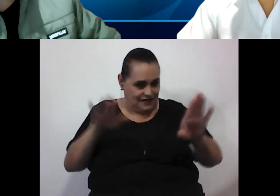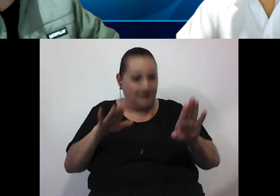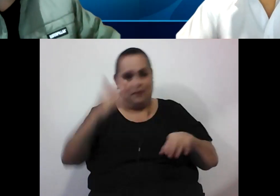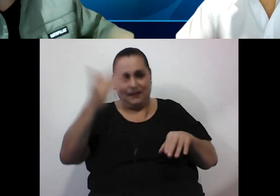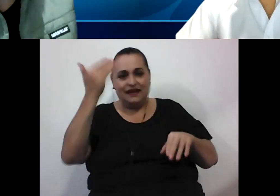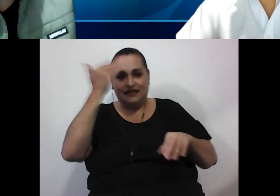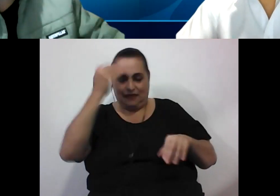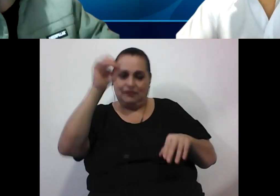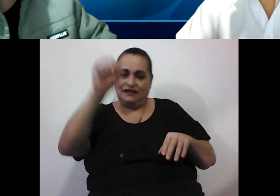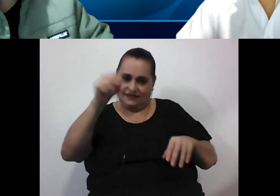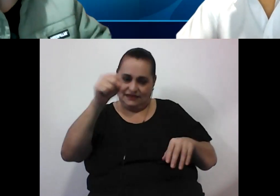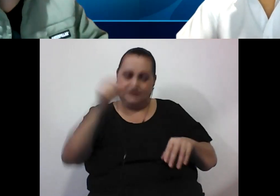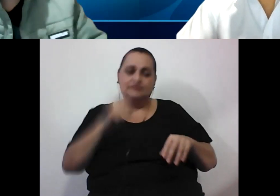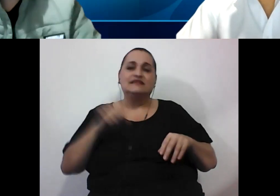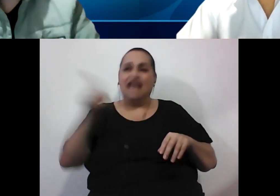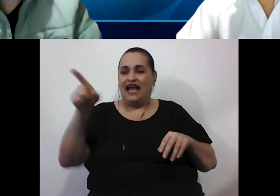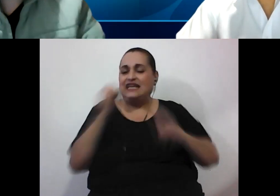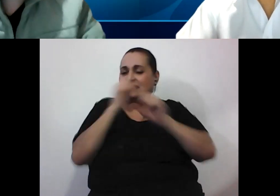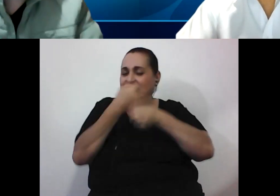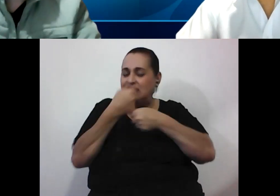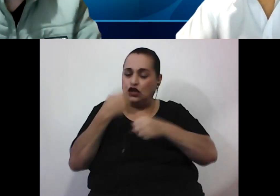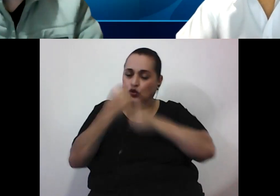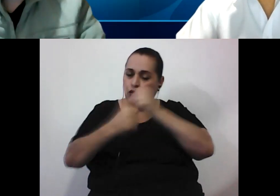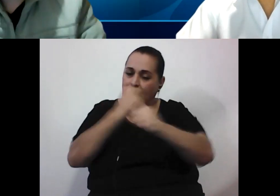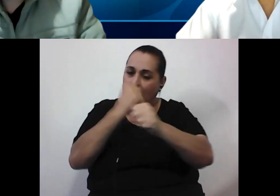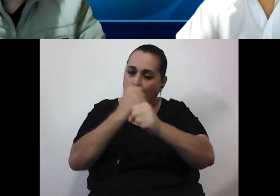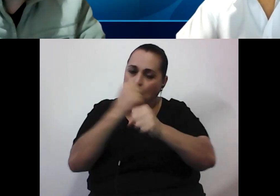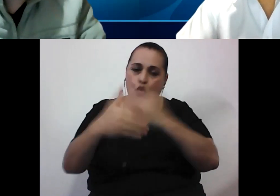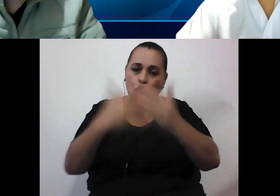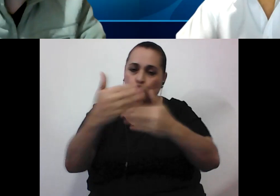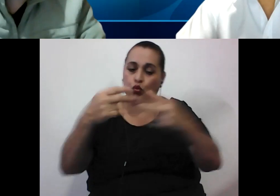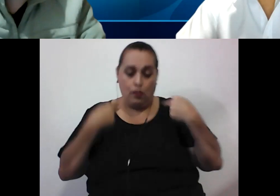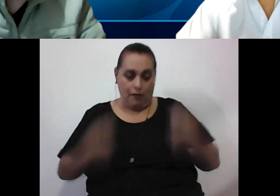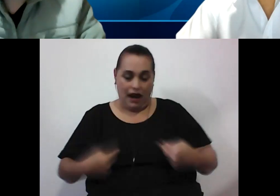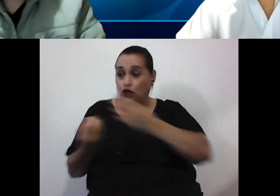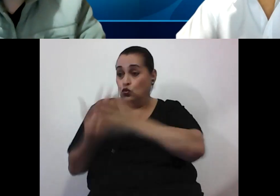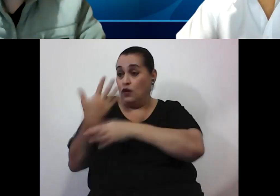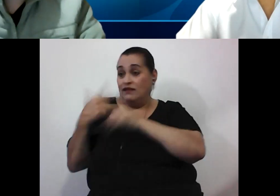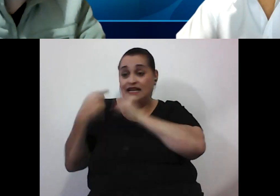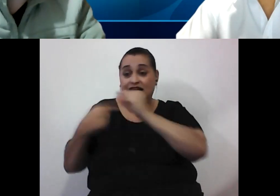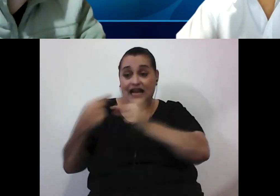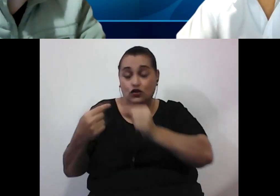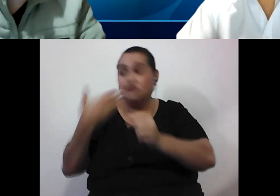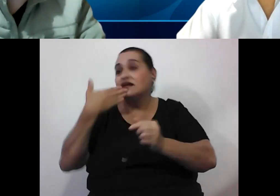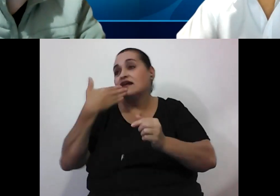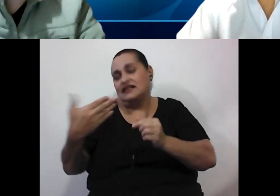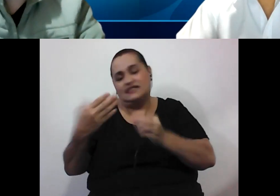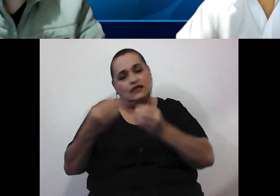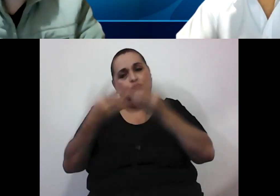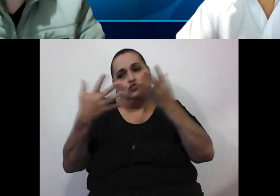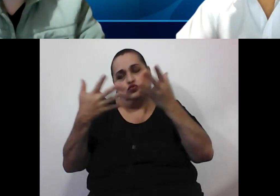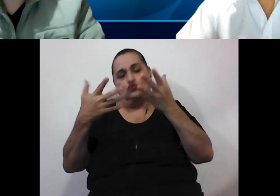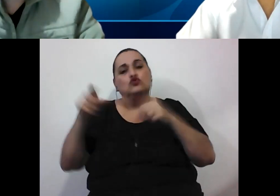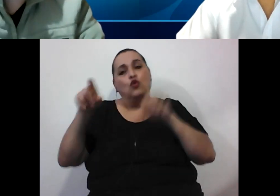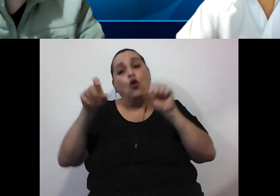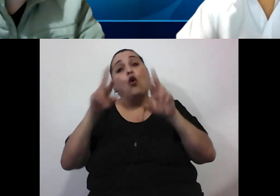exactamente. pensionadas y están haciendo esa labor humana que las nuevas generaciones se las van a agradecer muchísimo y Sí, ojalá las puedan ver en